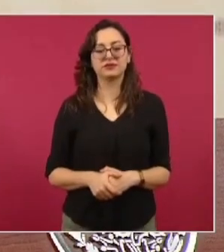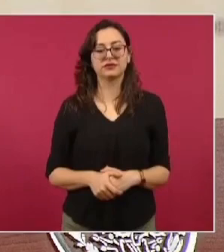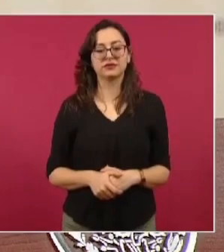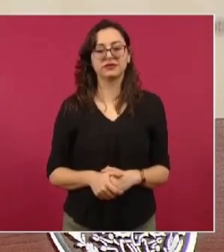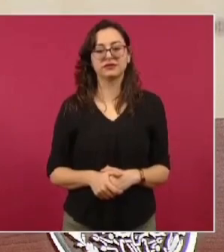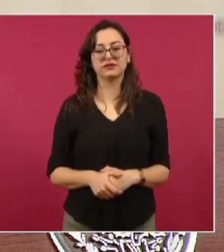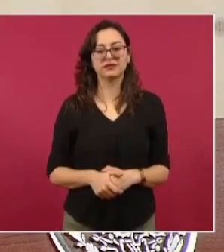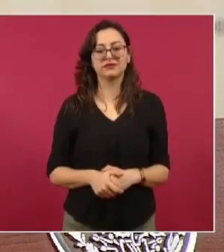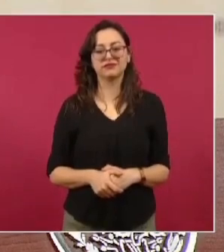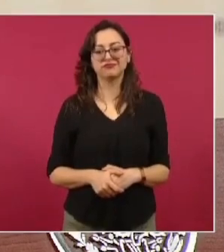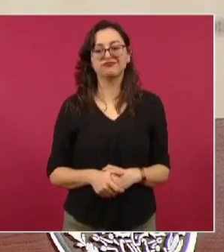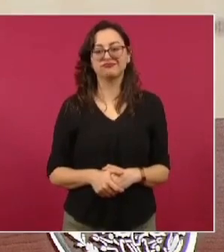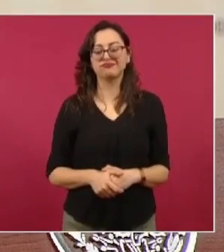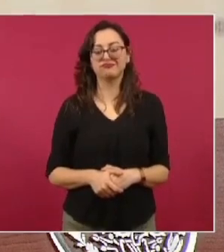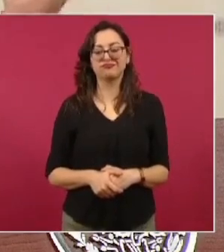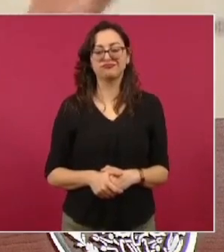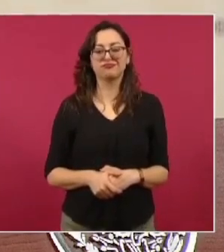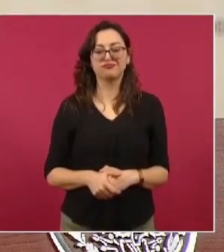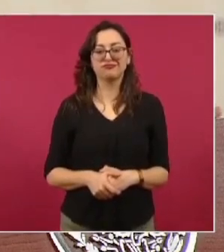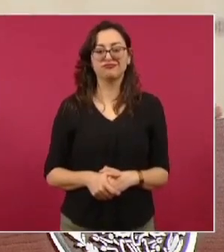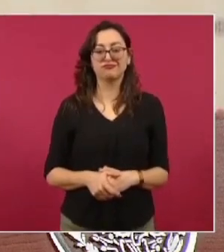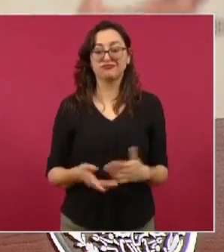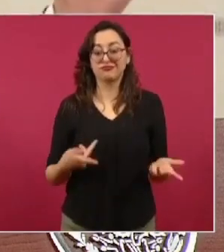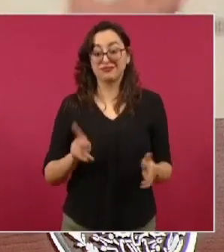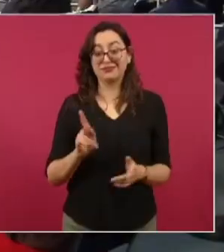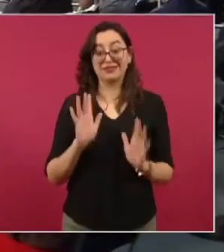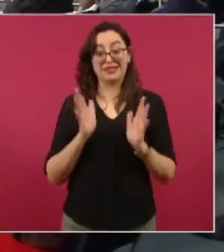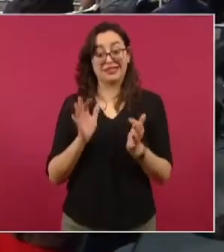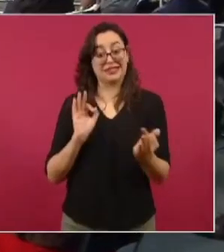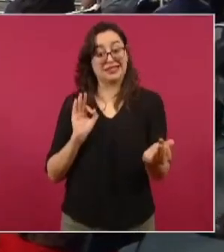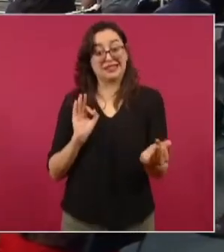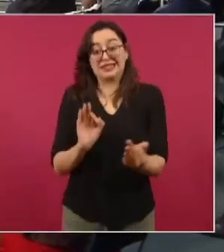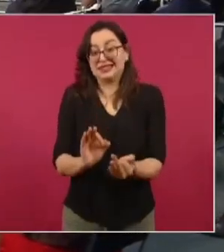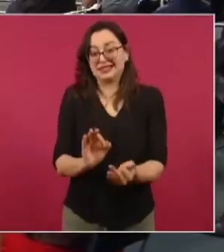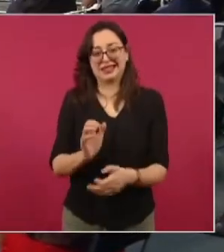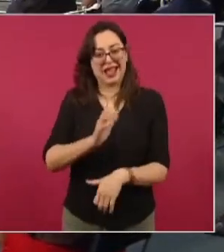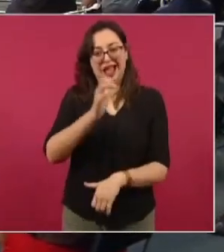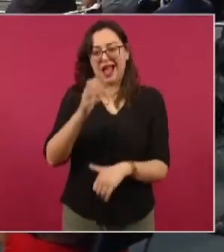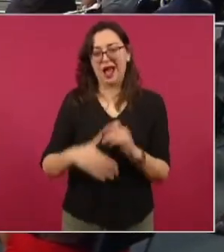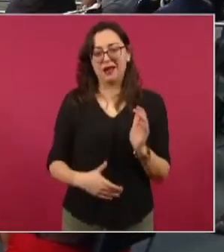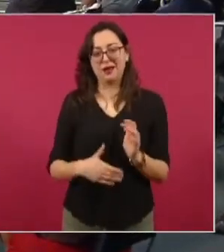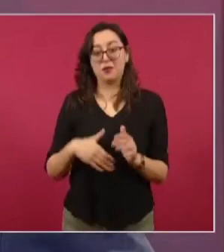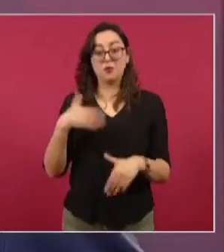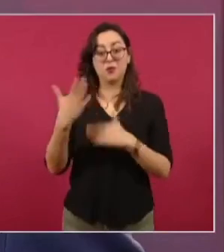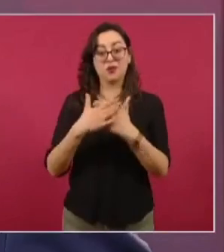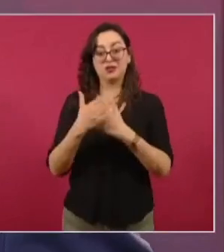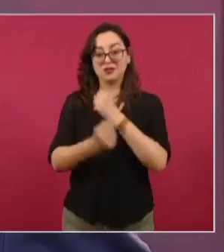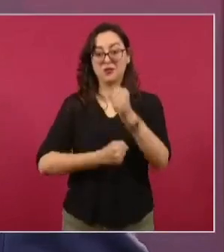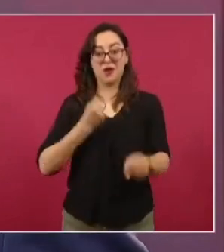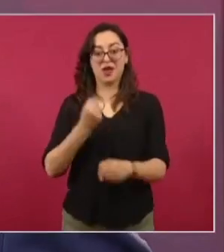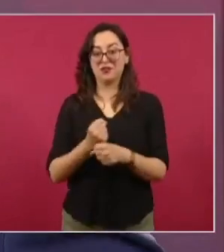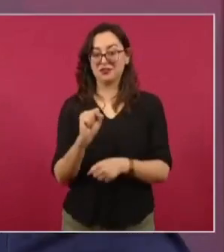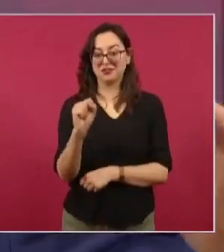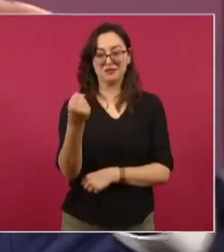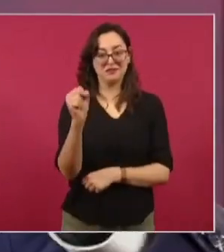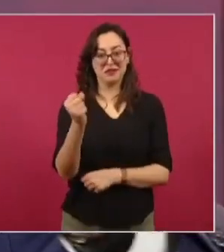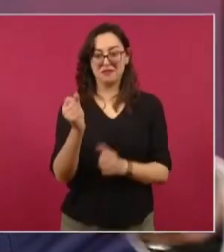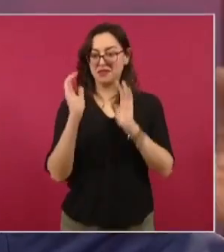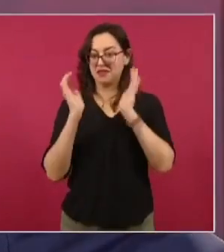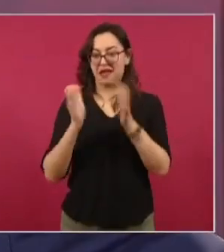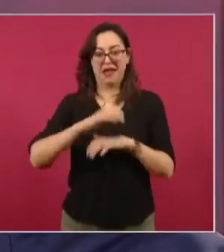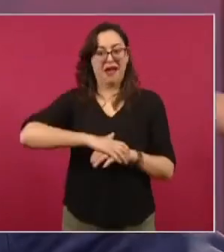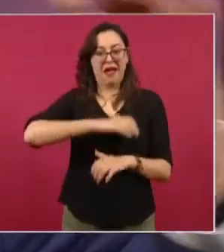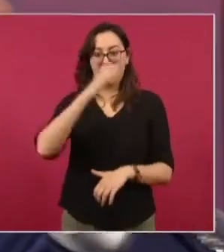y si pero ya termino yo voy a terminar en septiembre del año próximo me he jubido y se